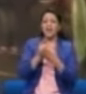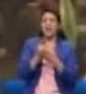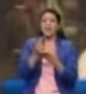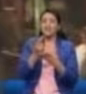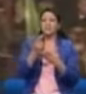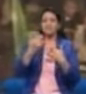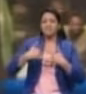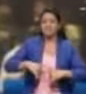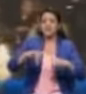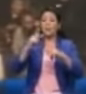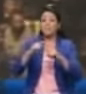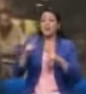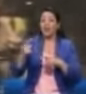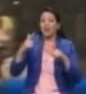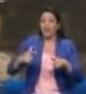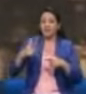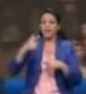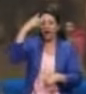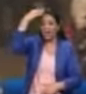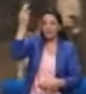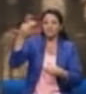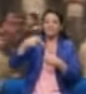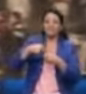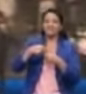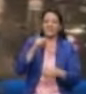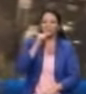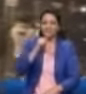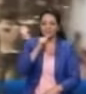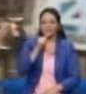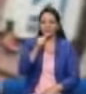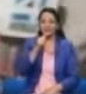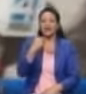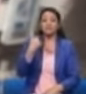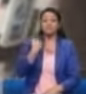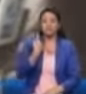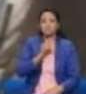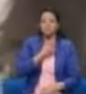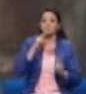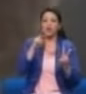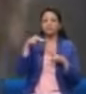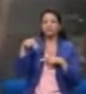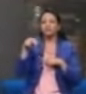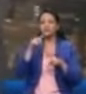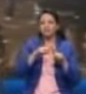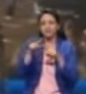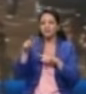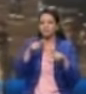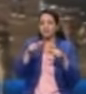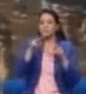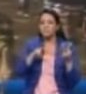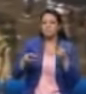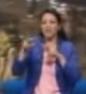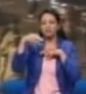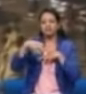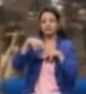presencia de Lenín Moreno y Jorge Glass. Nosotros hemos realizado un recorrido de estas caravanas